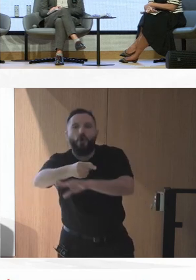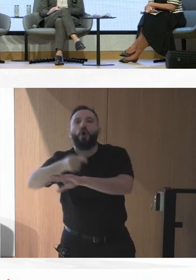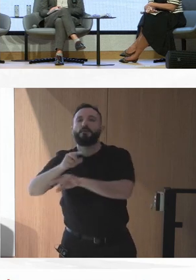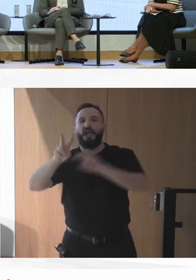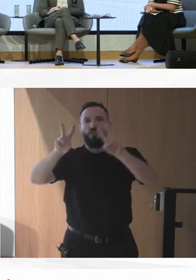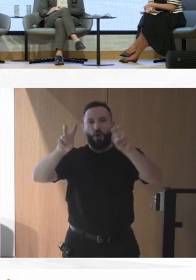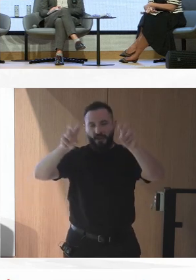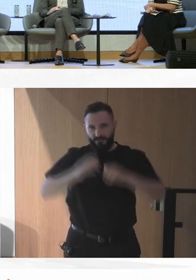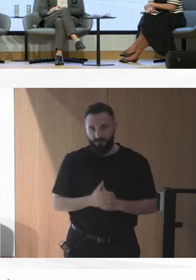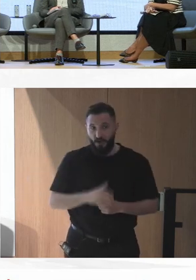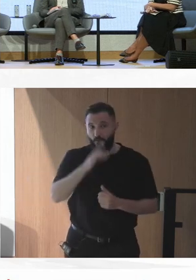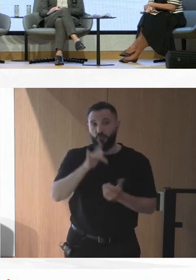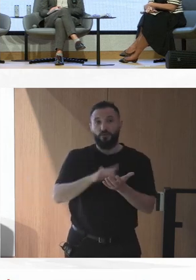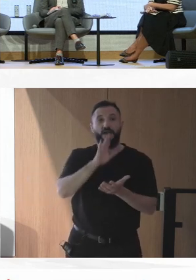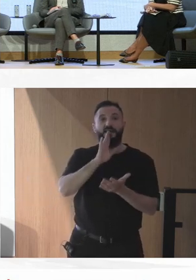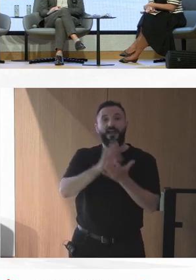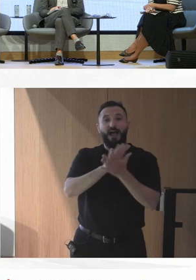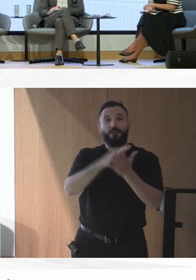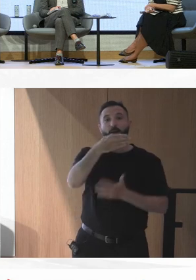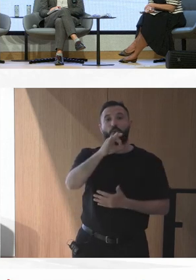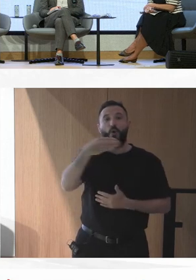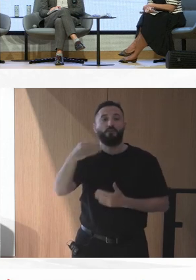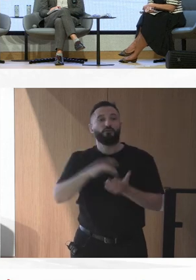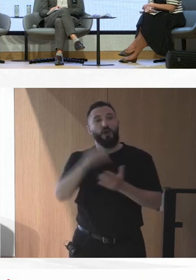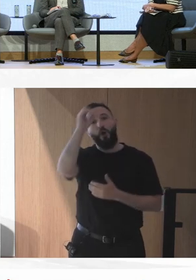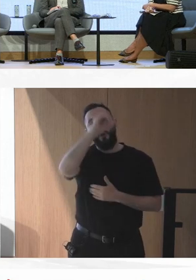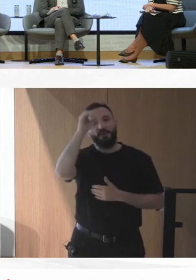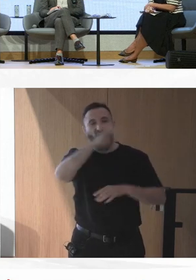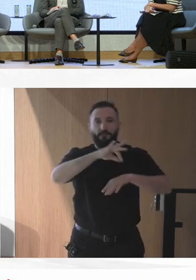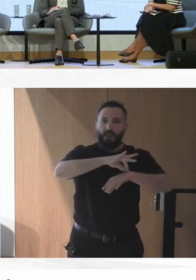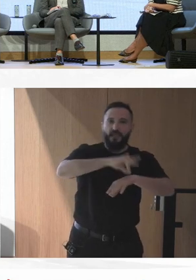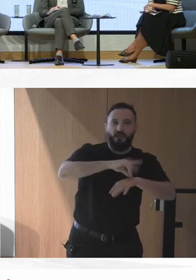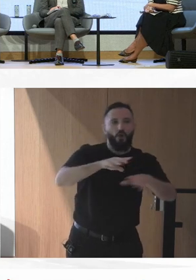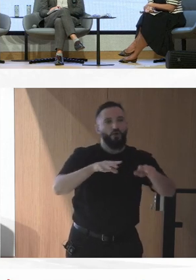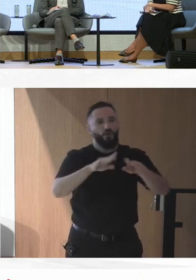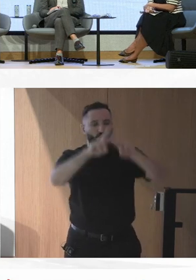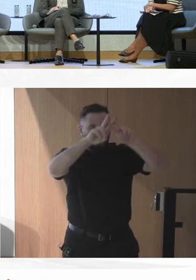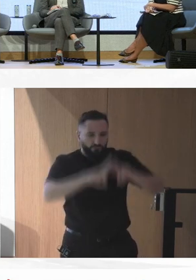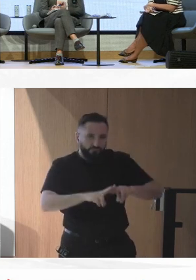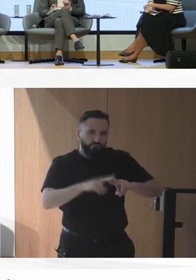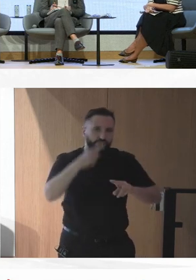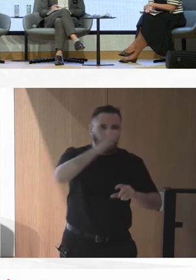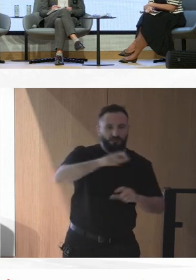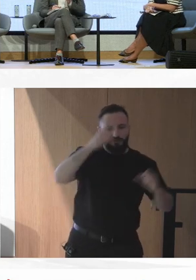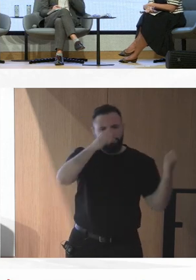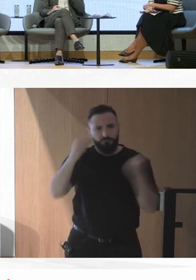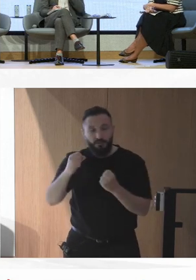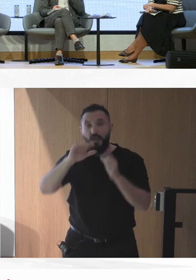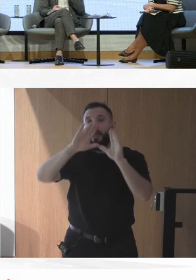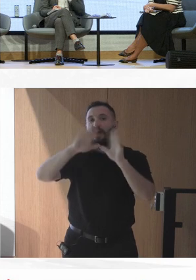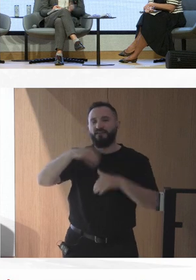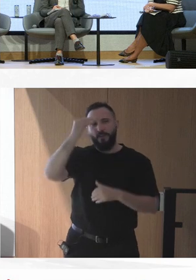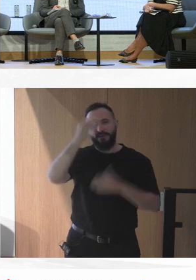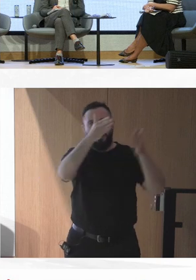obligatorias. Porque basándose, como decía Bob, ¿no?, en juicios médicos, ¿no?, en esos criterios médicos de expertos, ¿no?, pues al final se considera que la persona